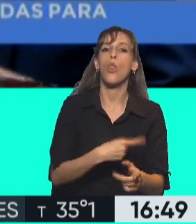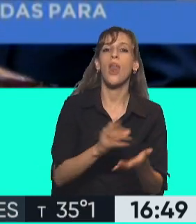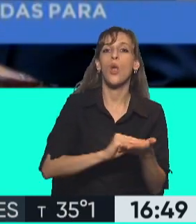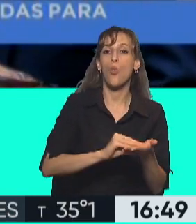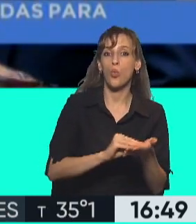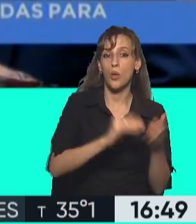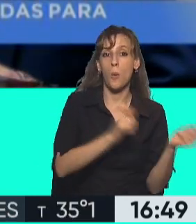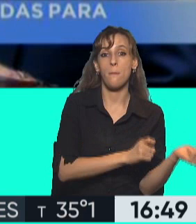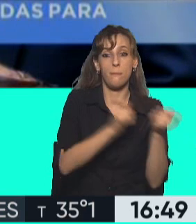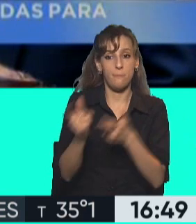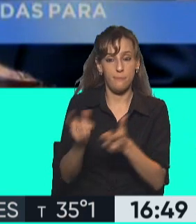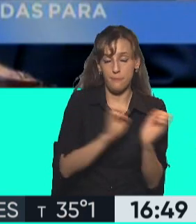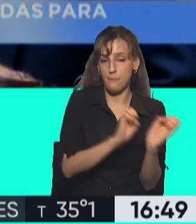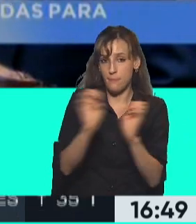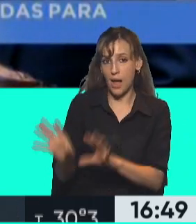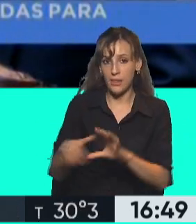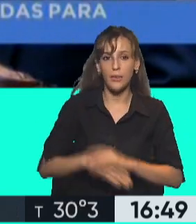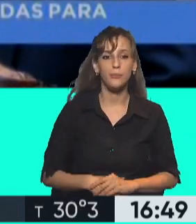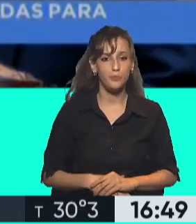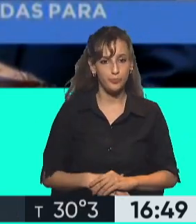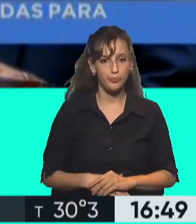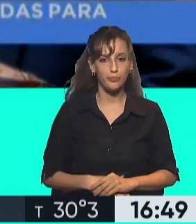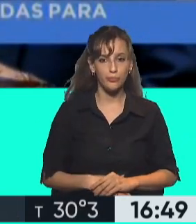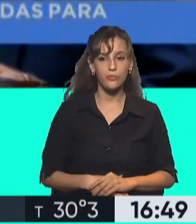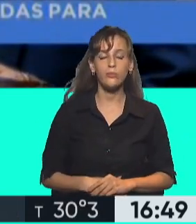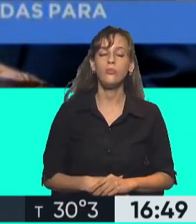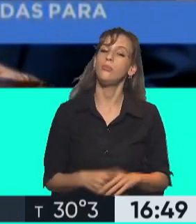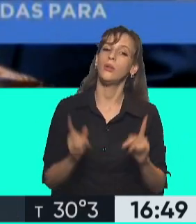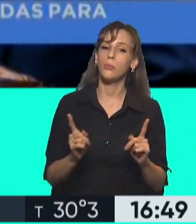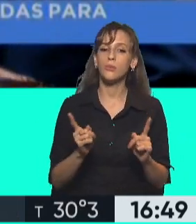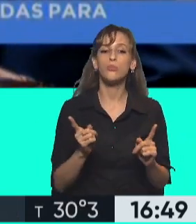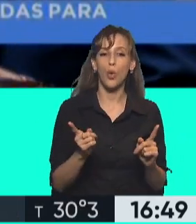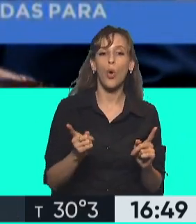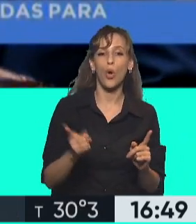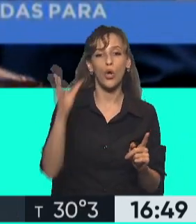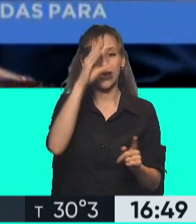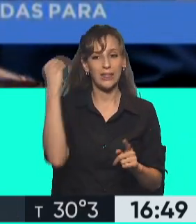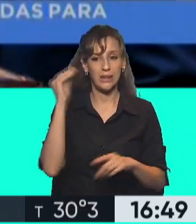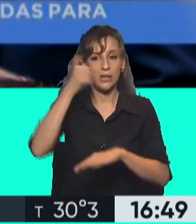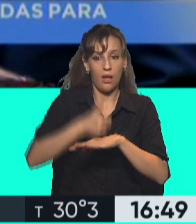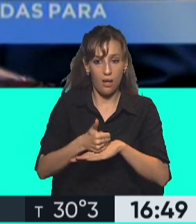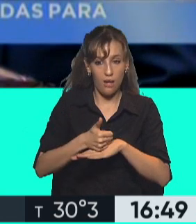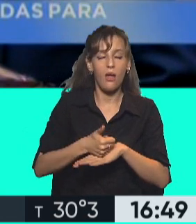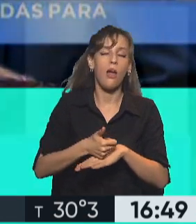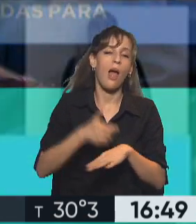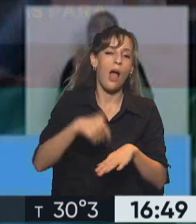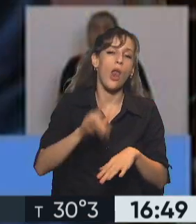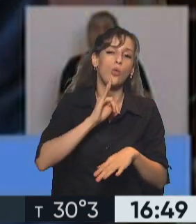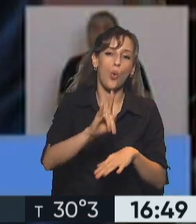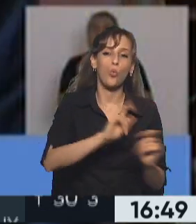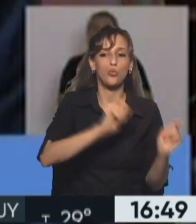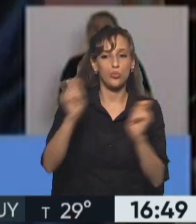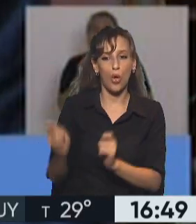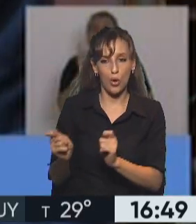de la Nación y titular del Senado estuvo en los primeros tramos del debate, luego se retiró dejándolo a cargo de la vicepresidenta del